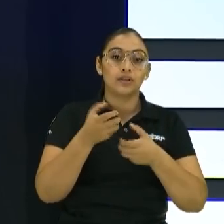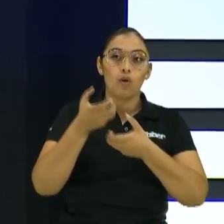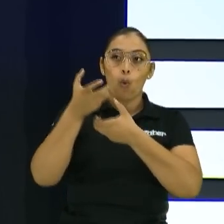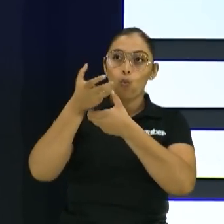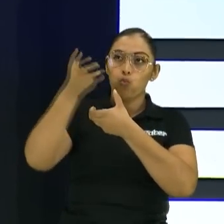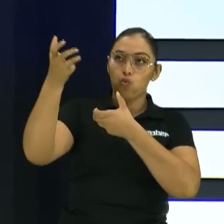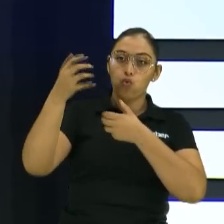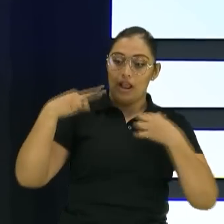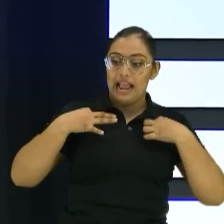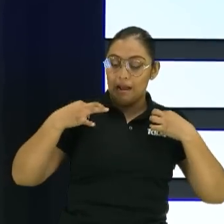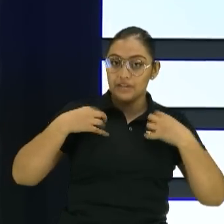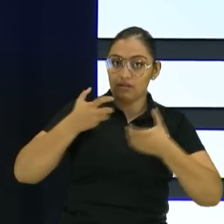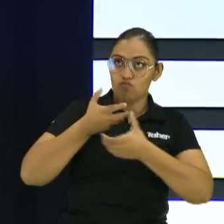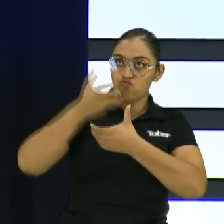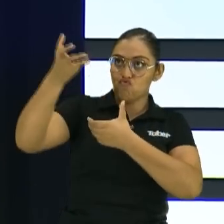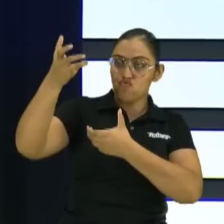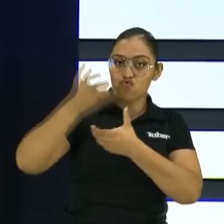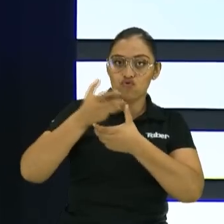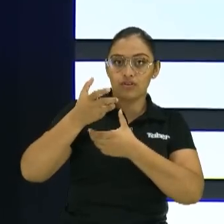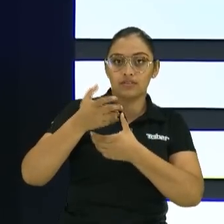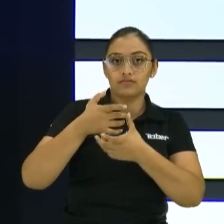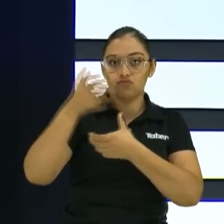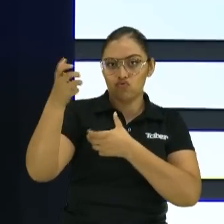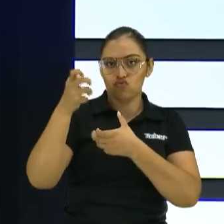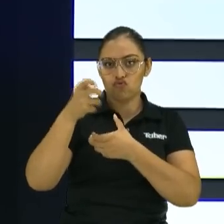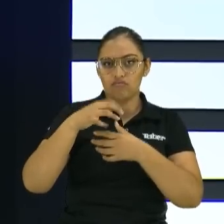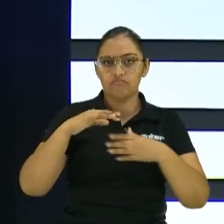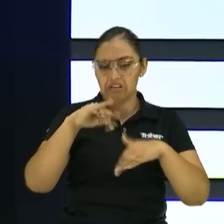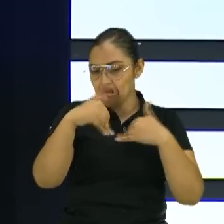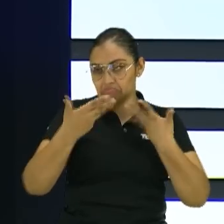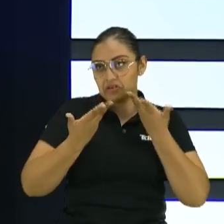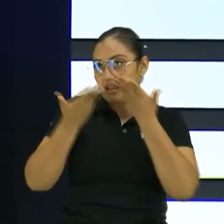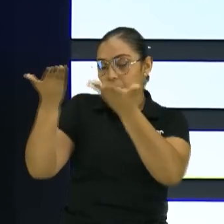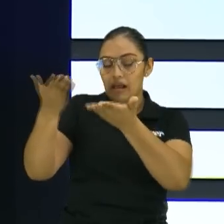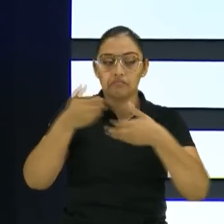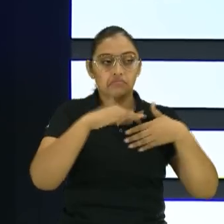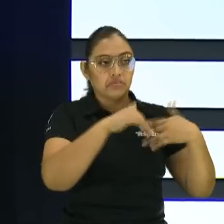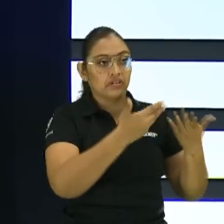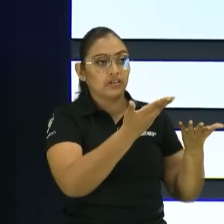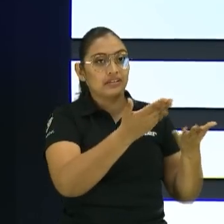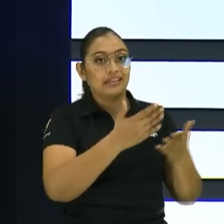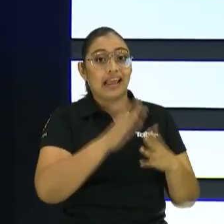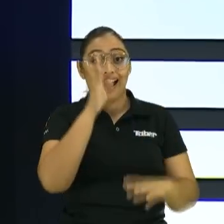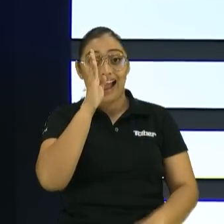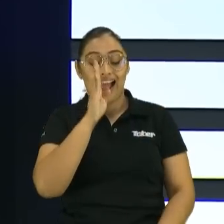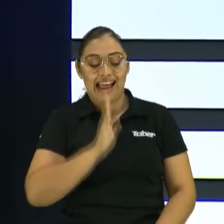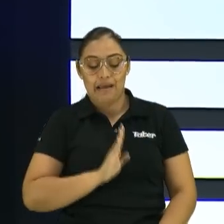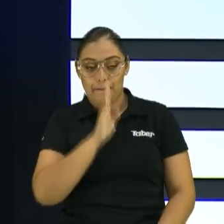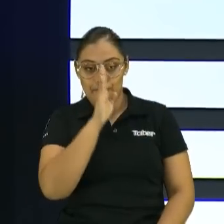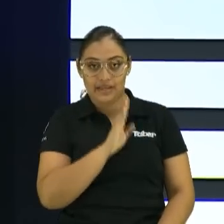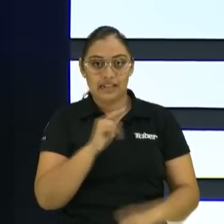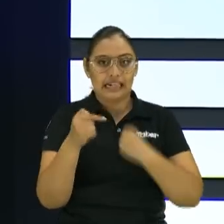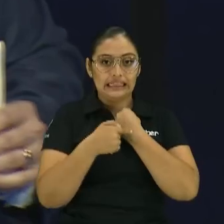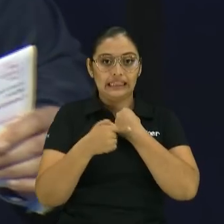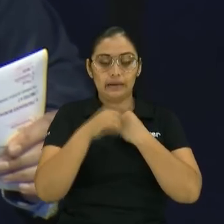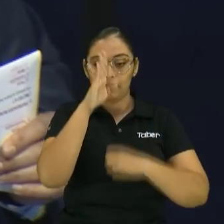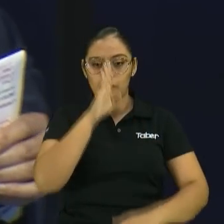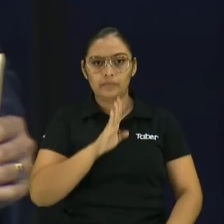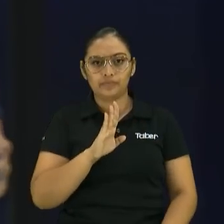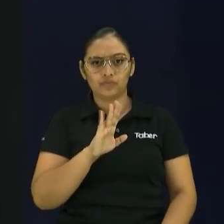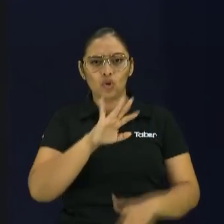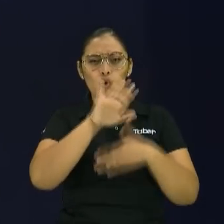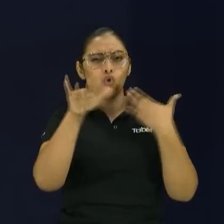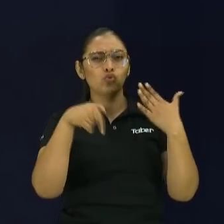a distancia Wow pero a medio tiempo invitan a una persona de todo el estado